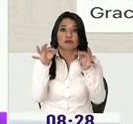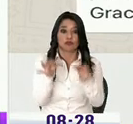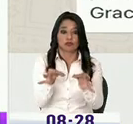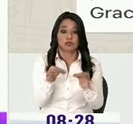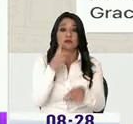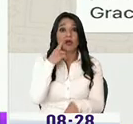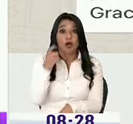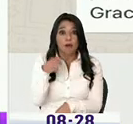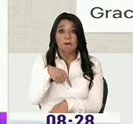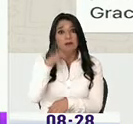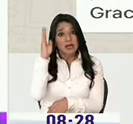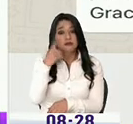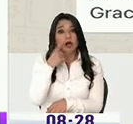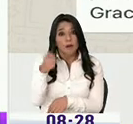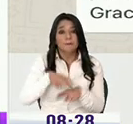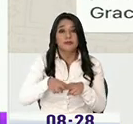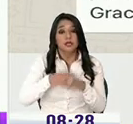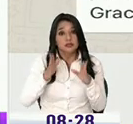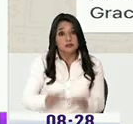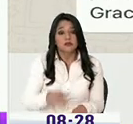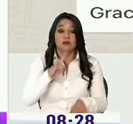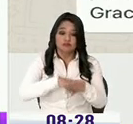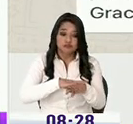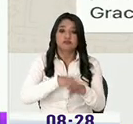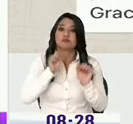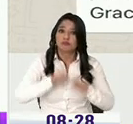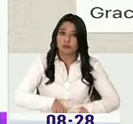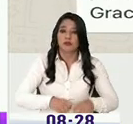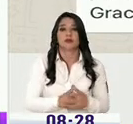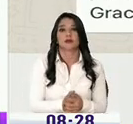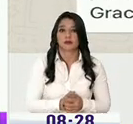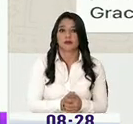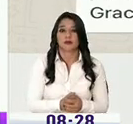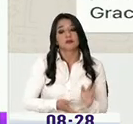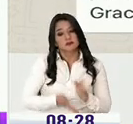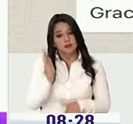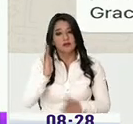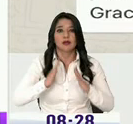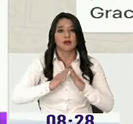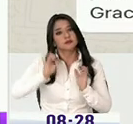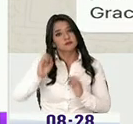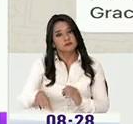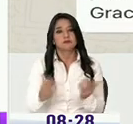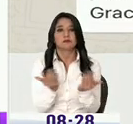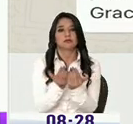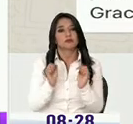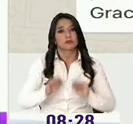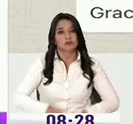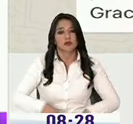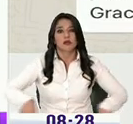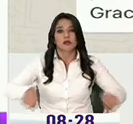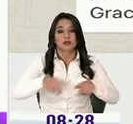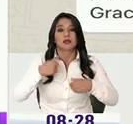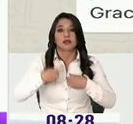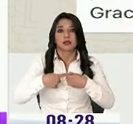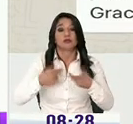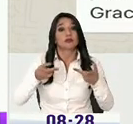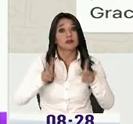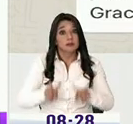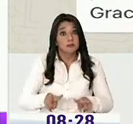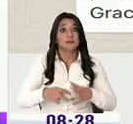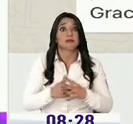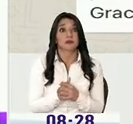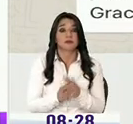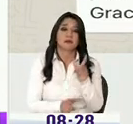que los hombres, especialmente los señores taxistas, ocupen y se lleven a sus casas o basureros que están disponibles en la ciudad. Además, esto sirve para